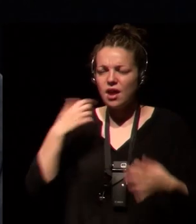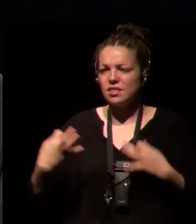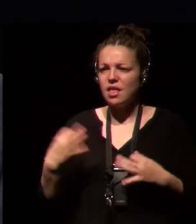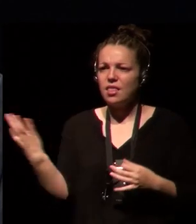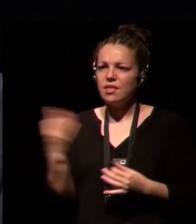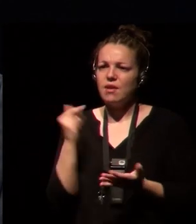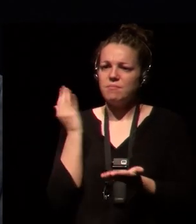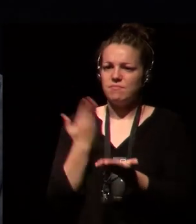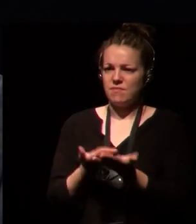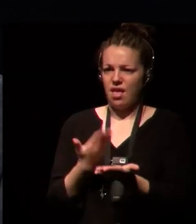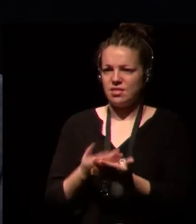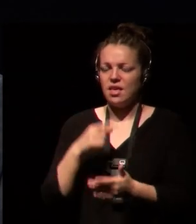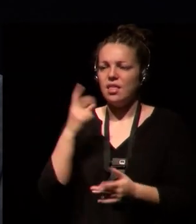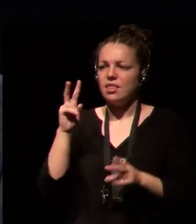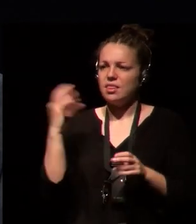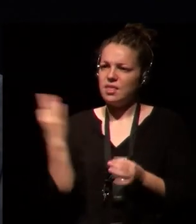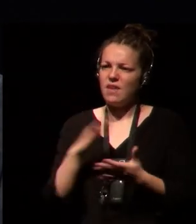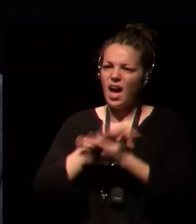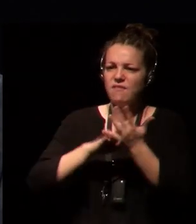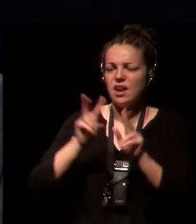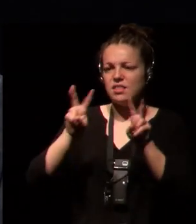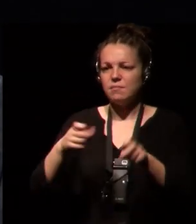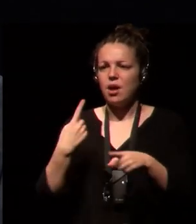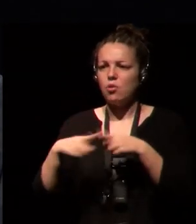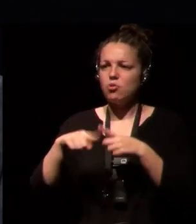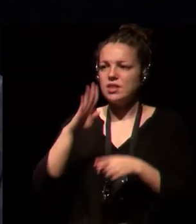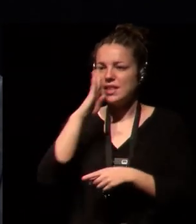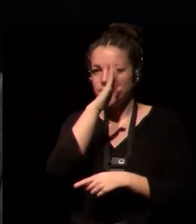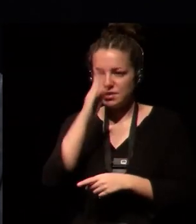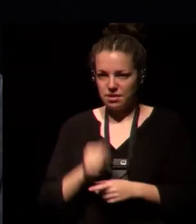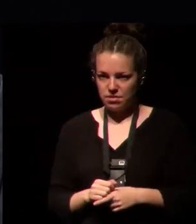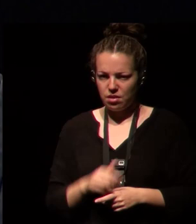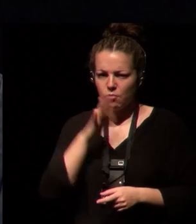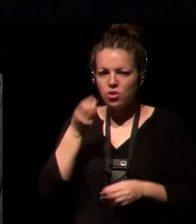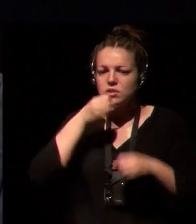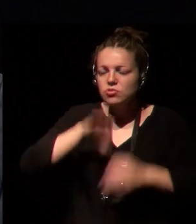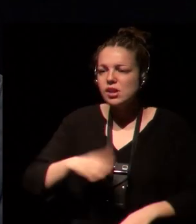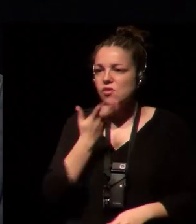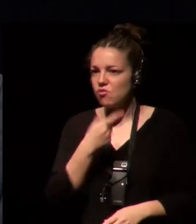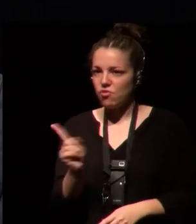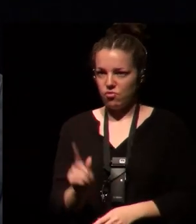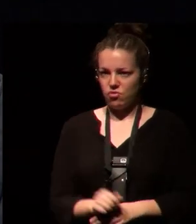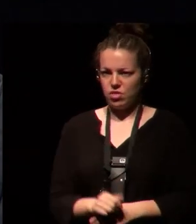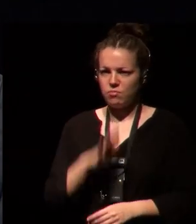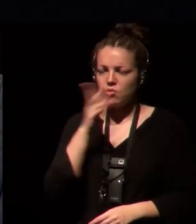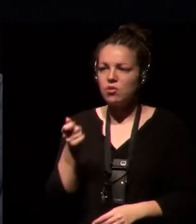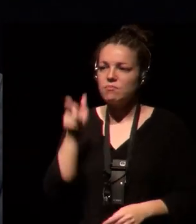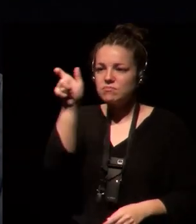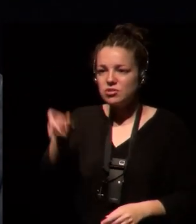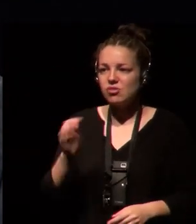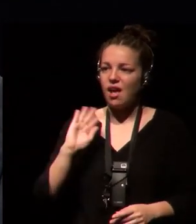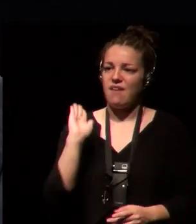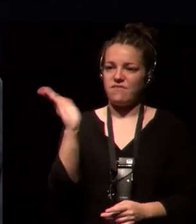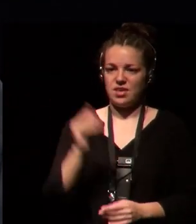story, so people get hurt. No conocemos la historia, así que hacemos daño a estas personas. El problema es que estas